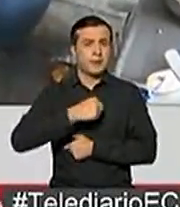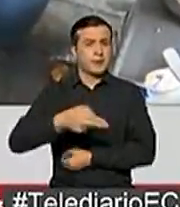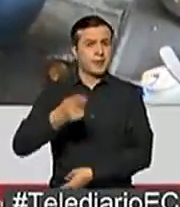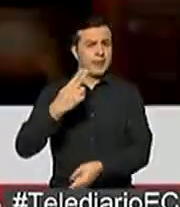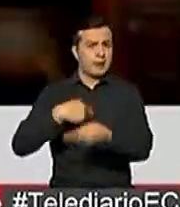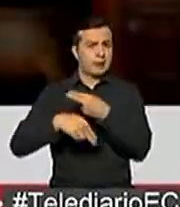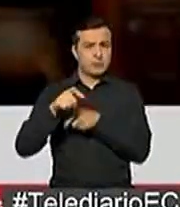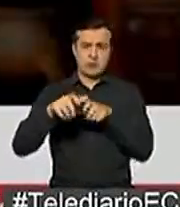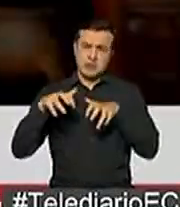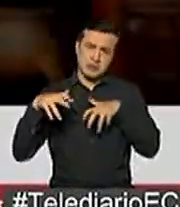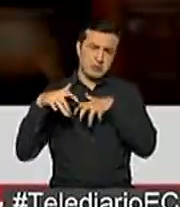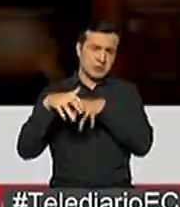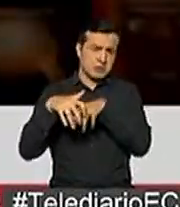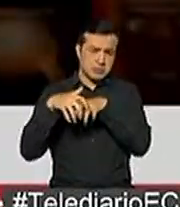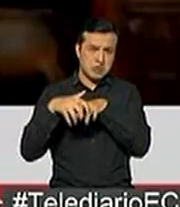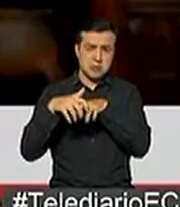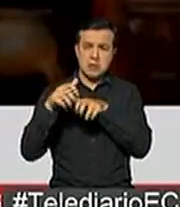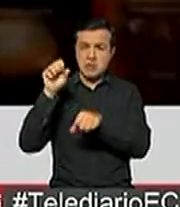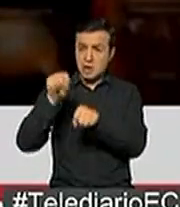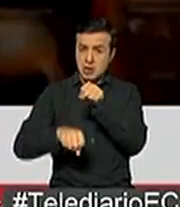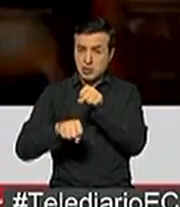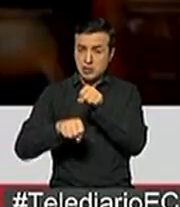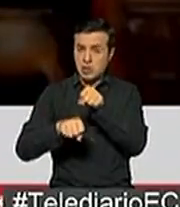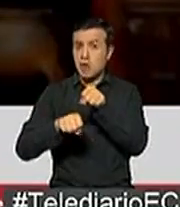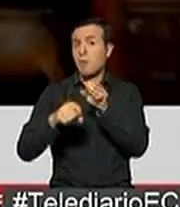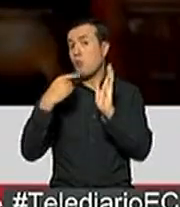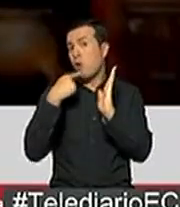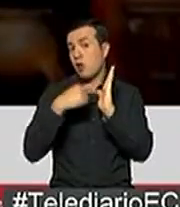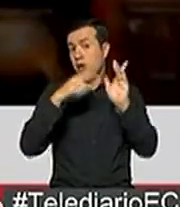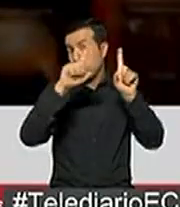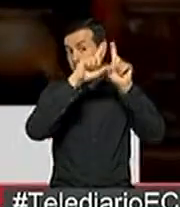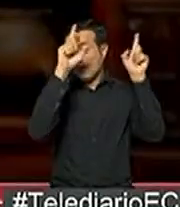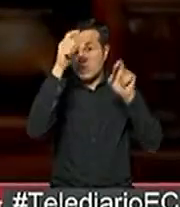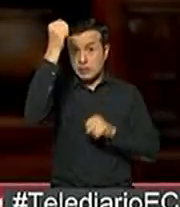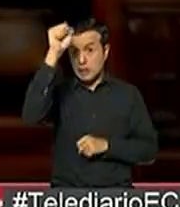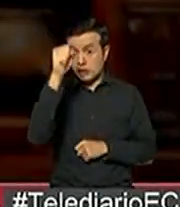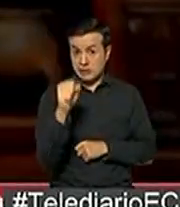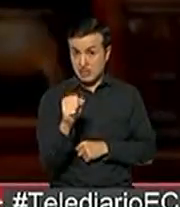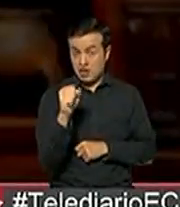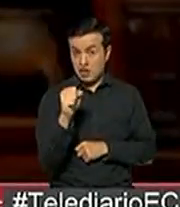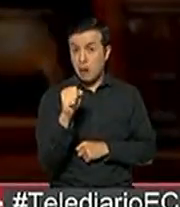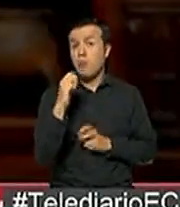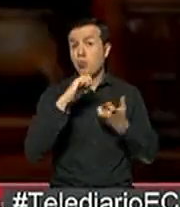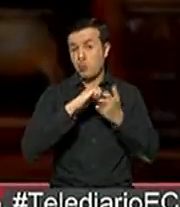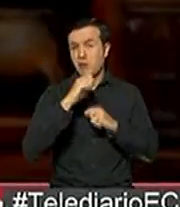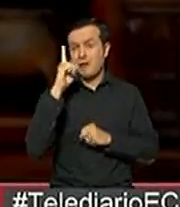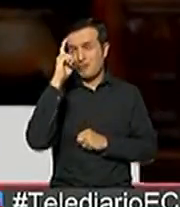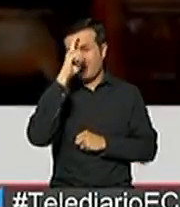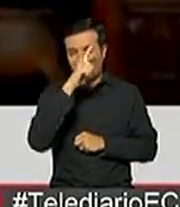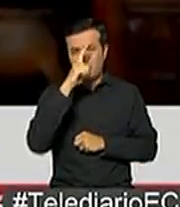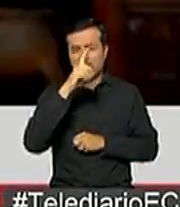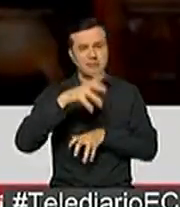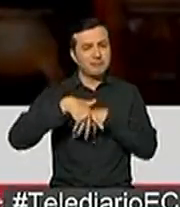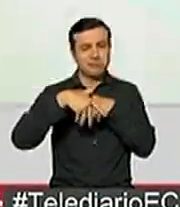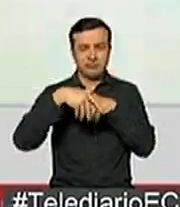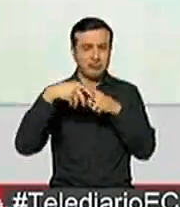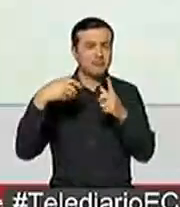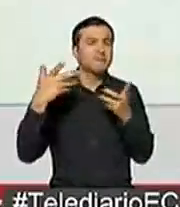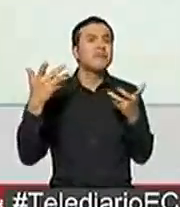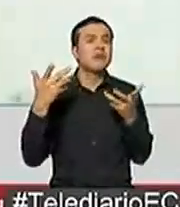protestas para las empresas que se encuentran en las provincias de la sierra centro las más afectadas por los incidentes de los últimos días